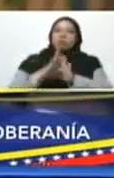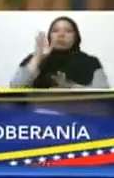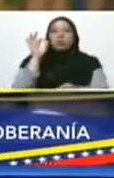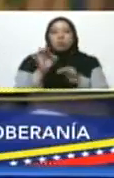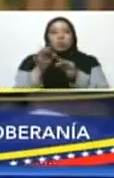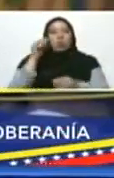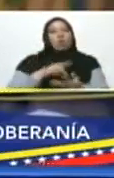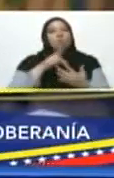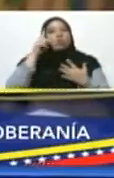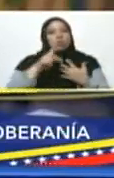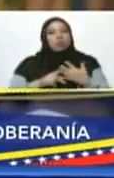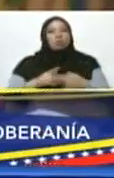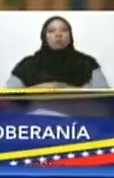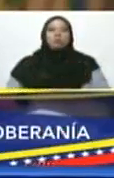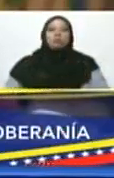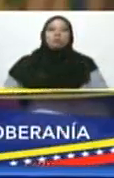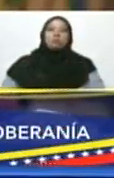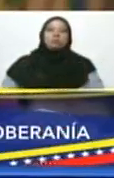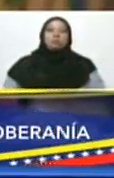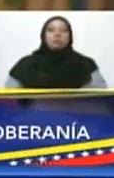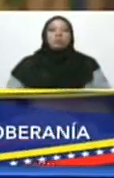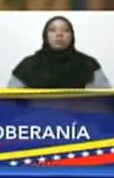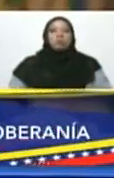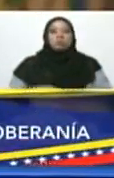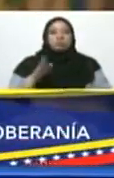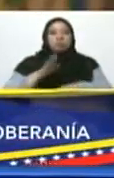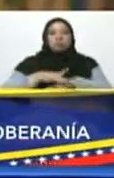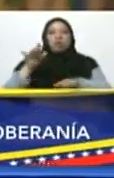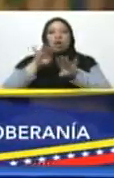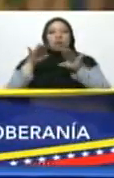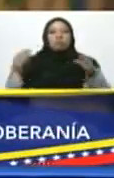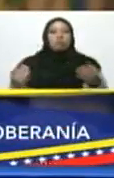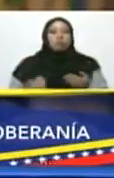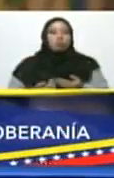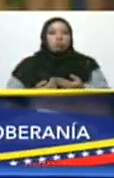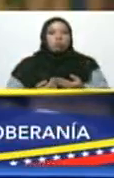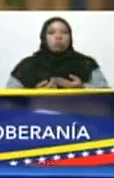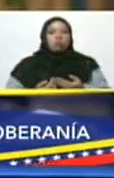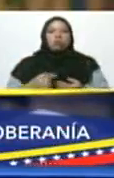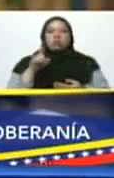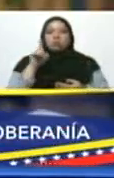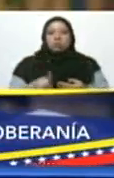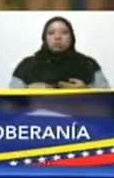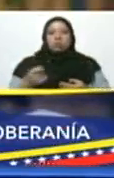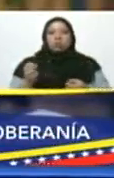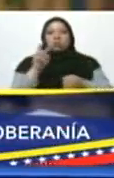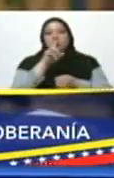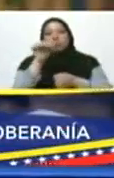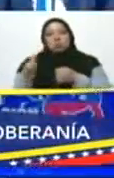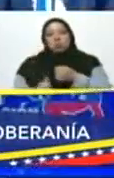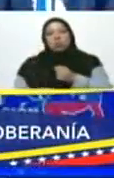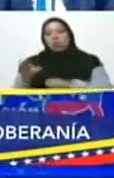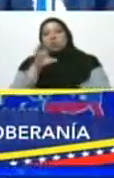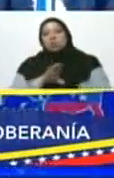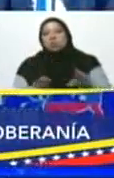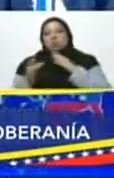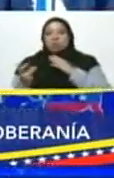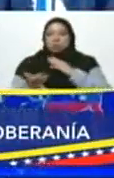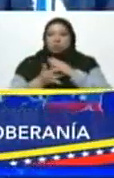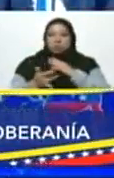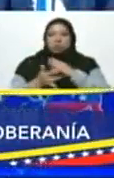estos proyectos, ¿por qué no plantearlos al mundo? Por eso le dije a la vicepresidenta de Ciencia,